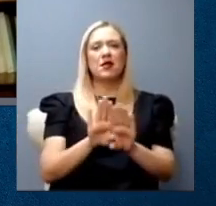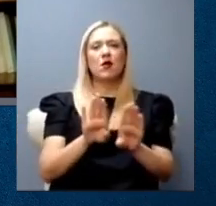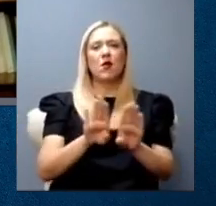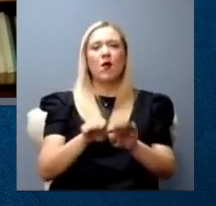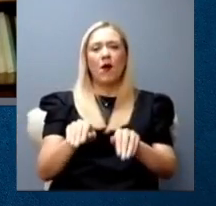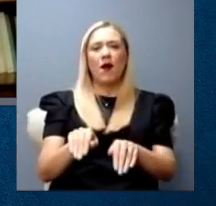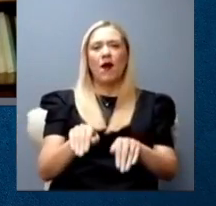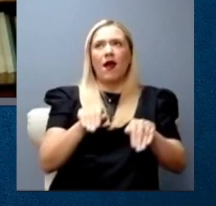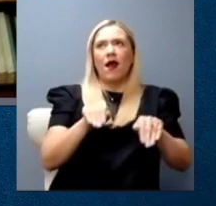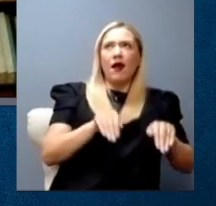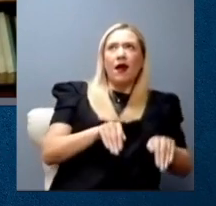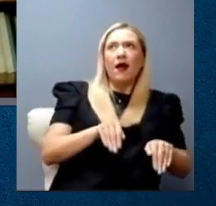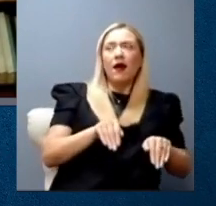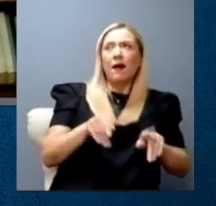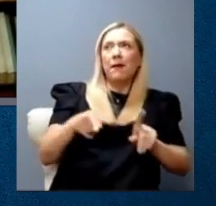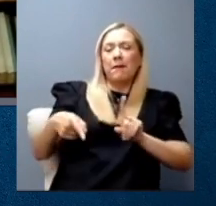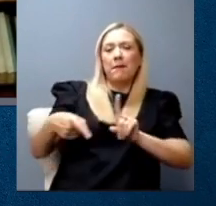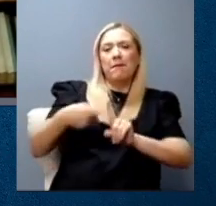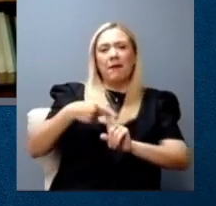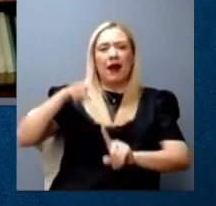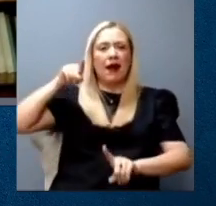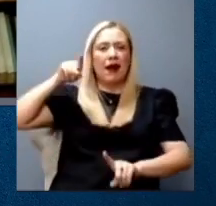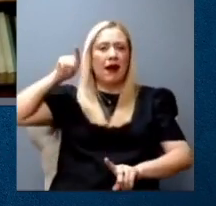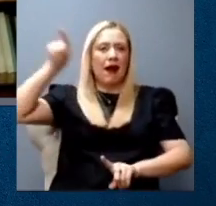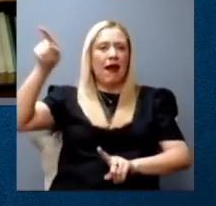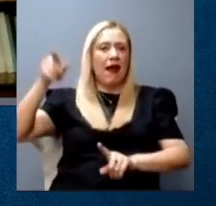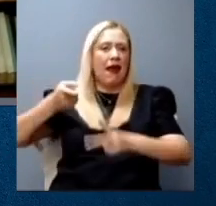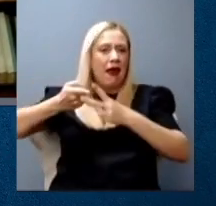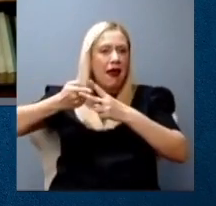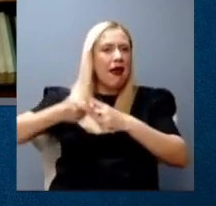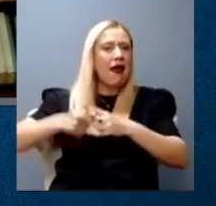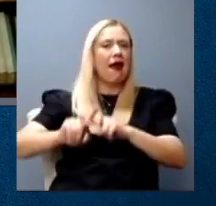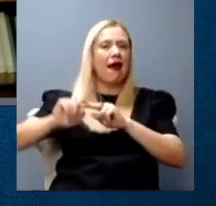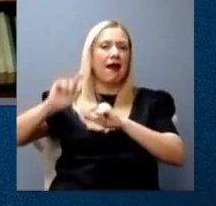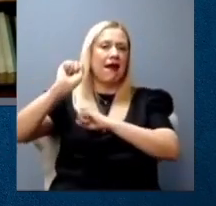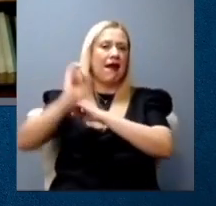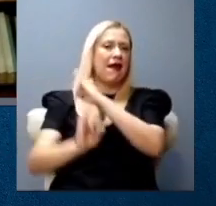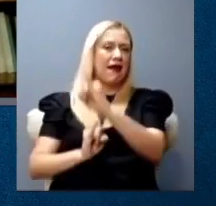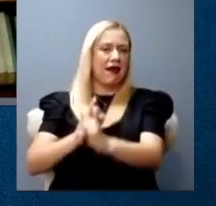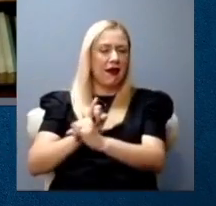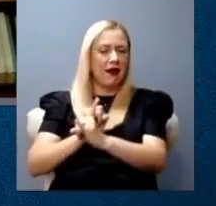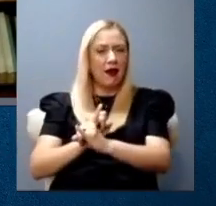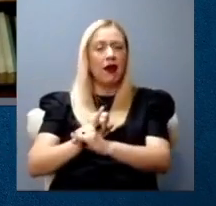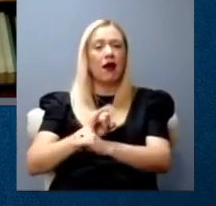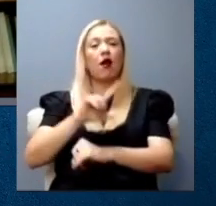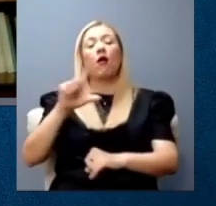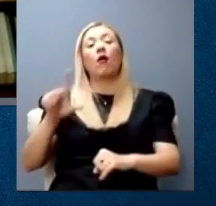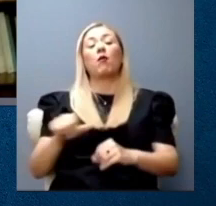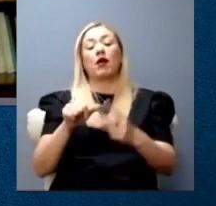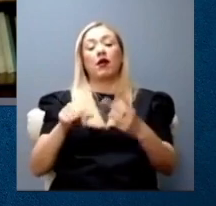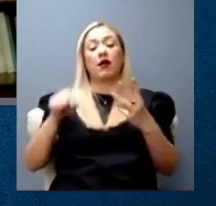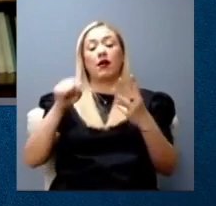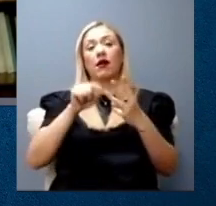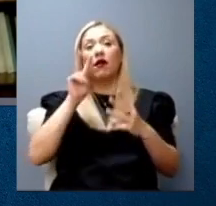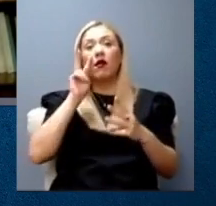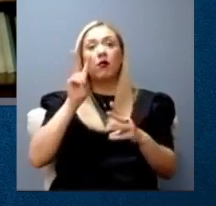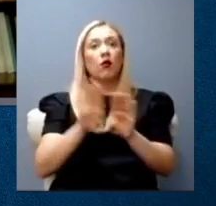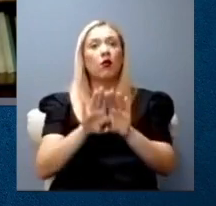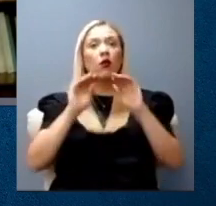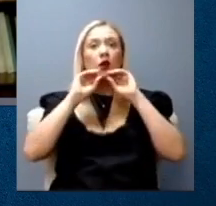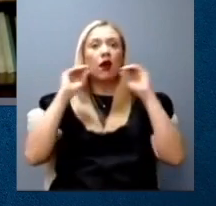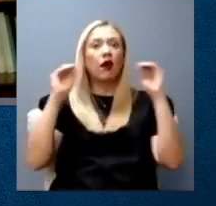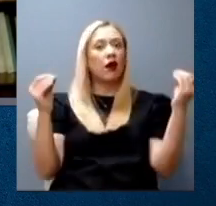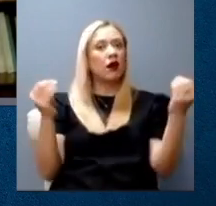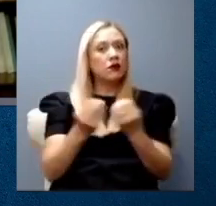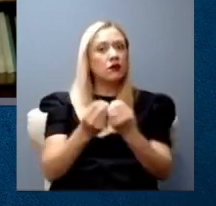los mecanismos per se, al impulso que se van a dar en las primeras organizaciones internacionales que van a tener